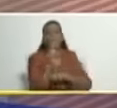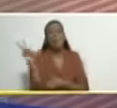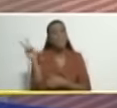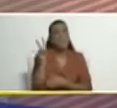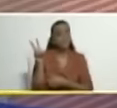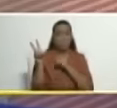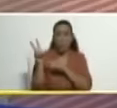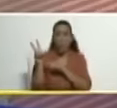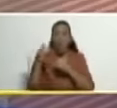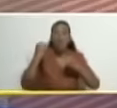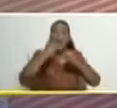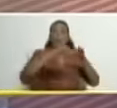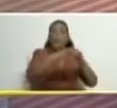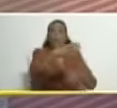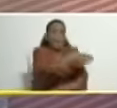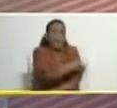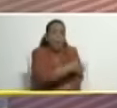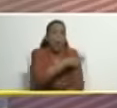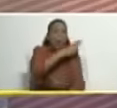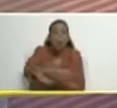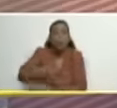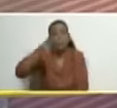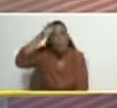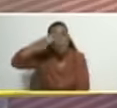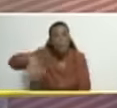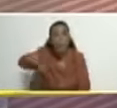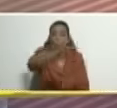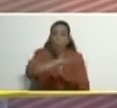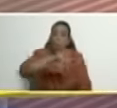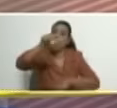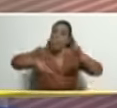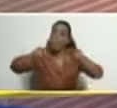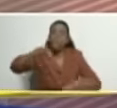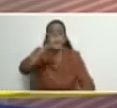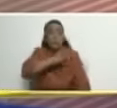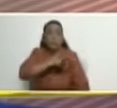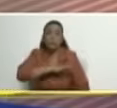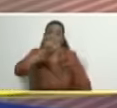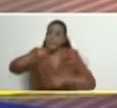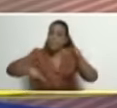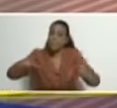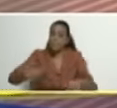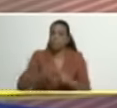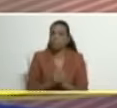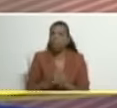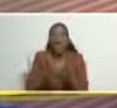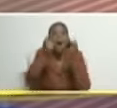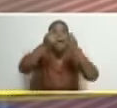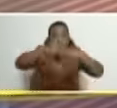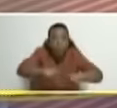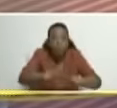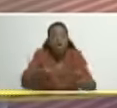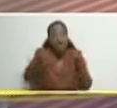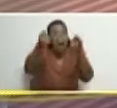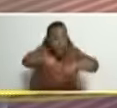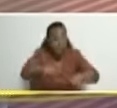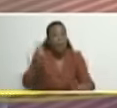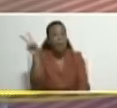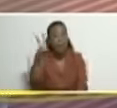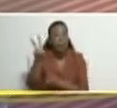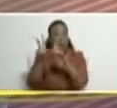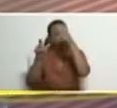Norteamérica y de los apellidos contra la sociedad y el pueblo de Venezuela. Hemos apostado por